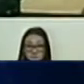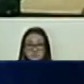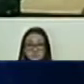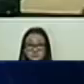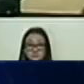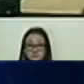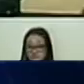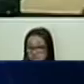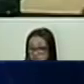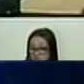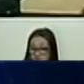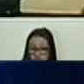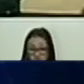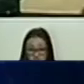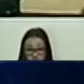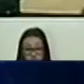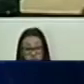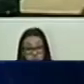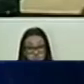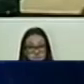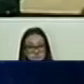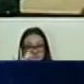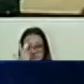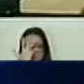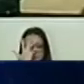febrero. Hoy se están conmemorando